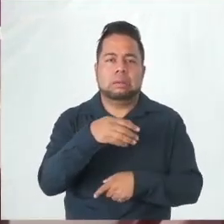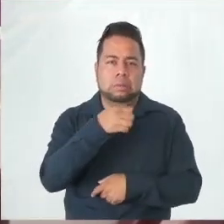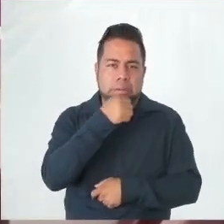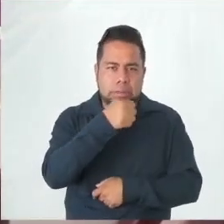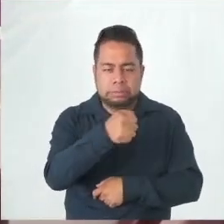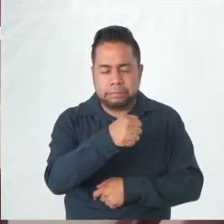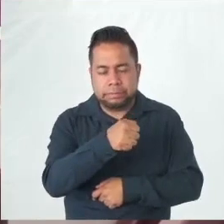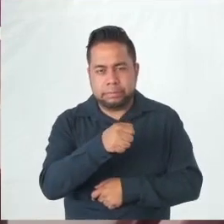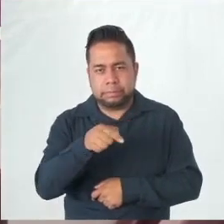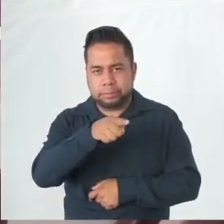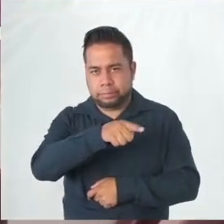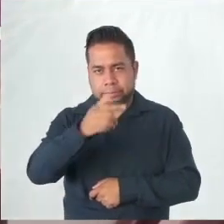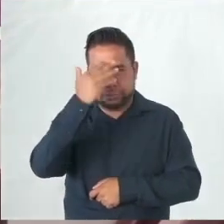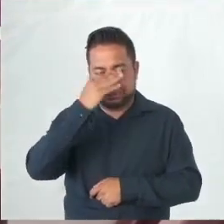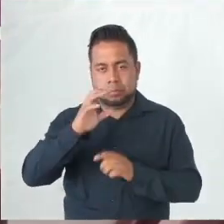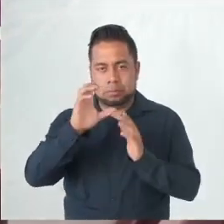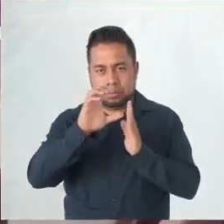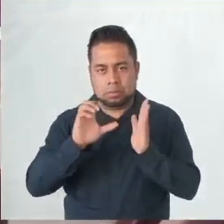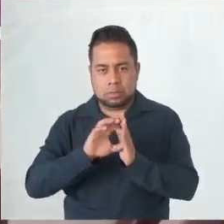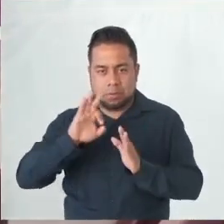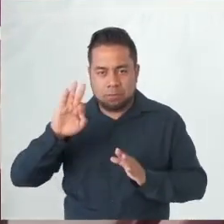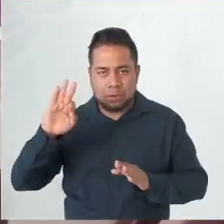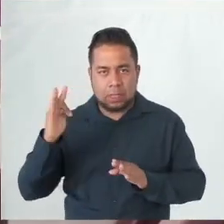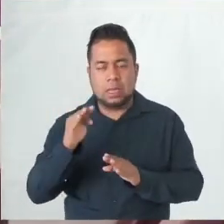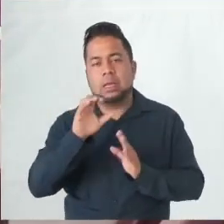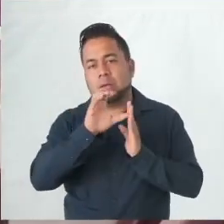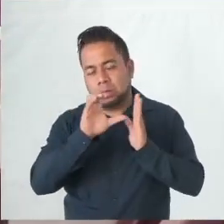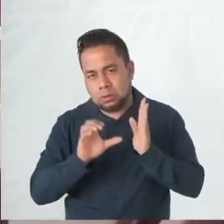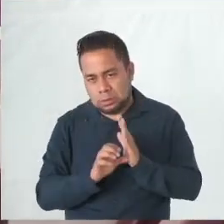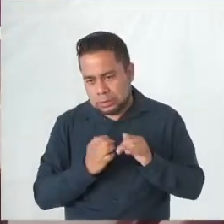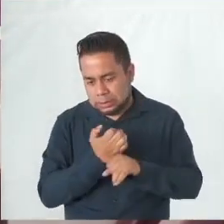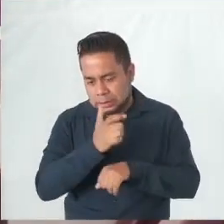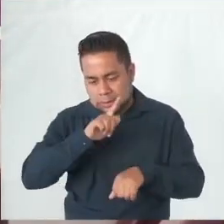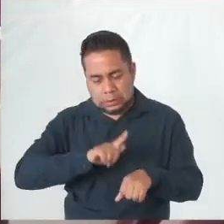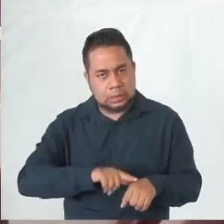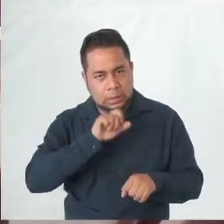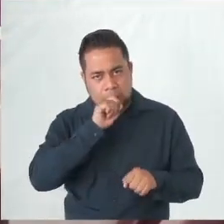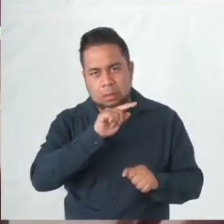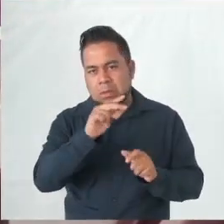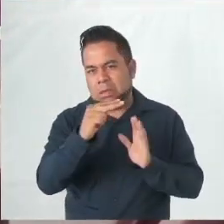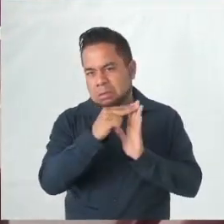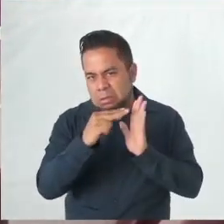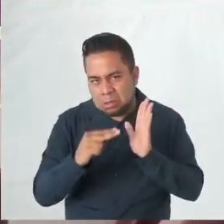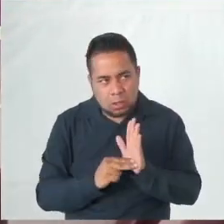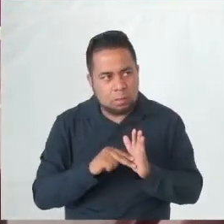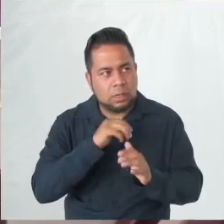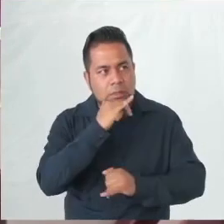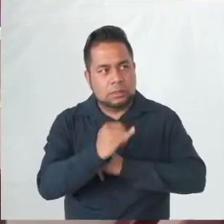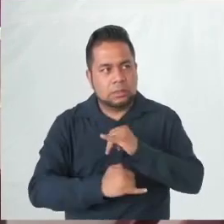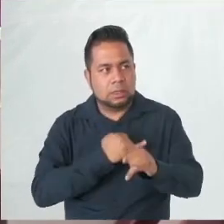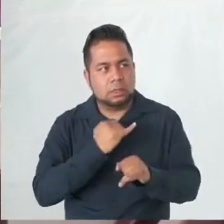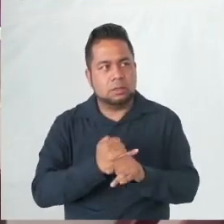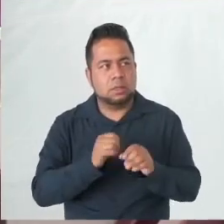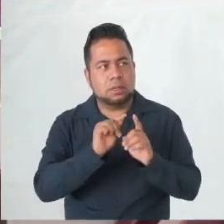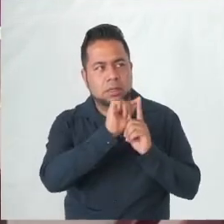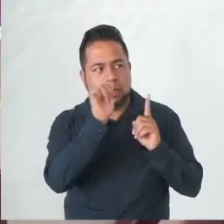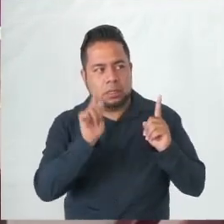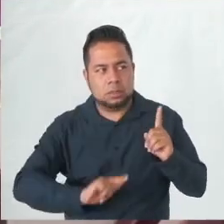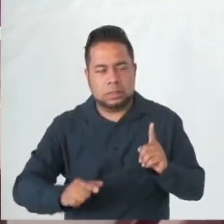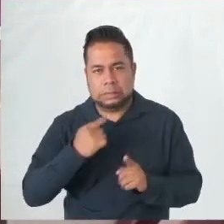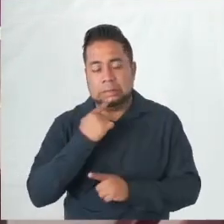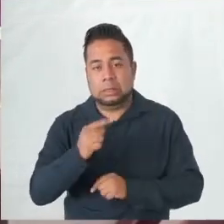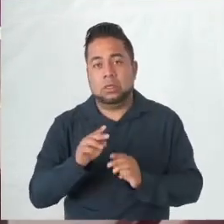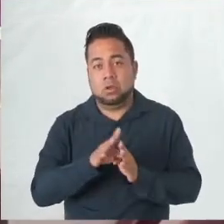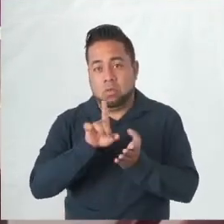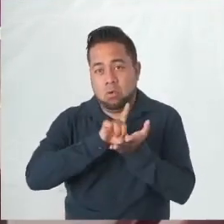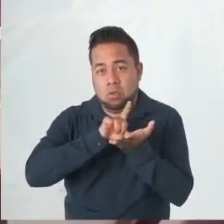que la Constitución Federal, local y otros cuerpos normativos nacionales e internacionales contemplan como